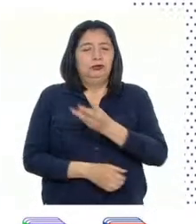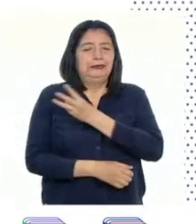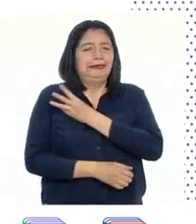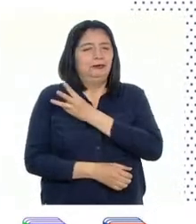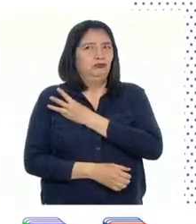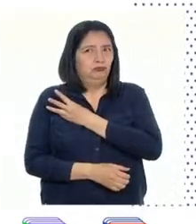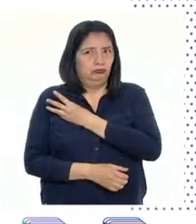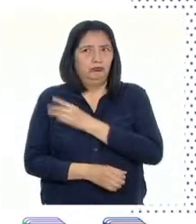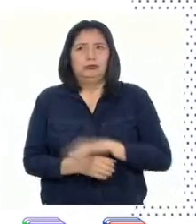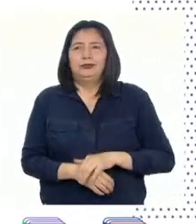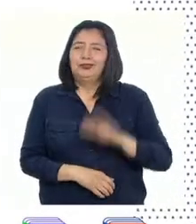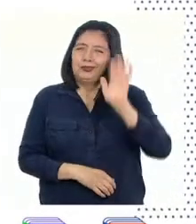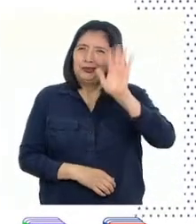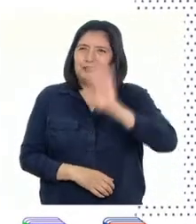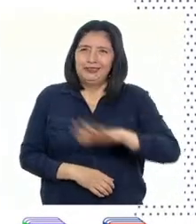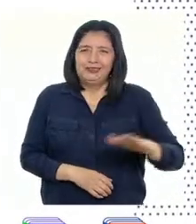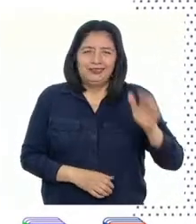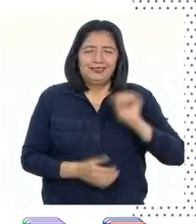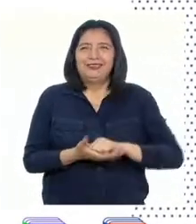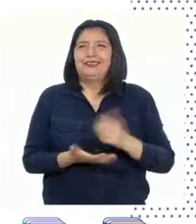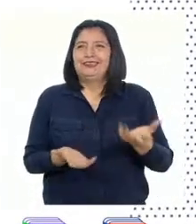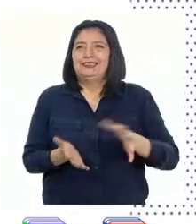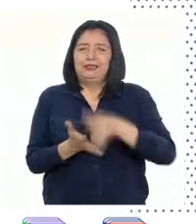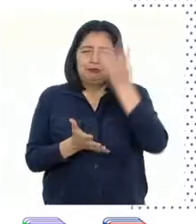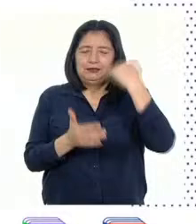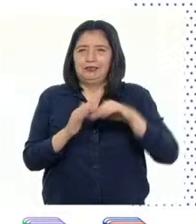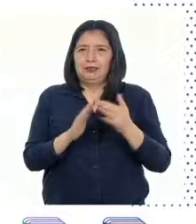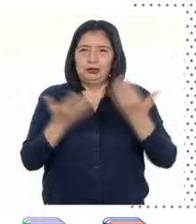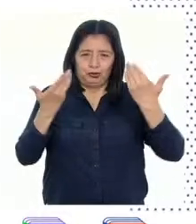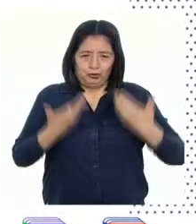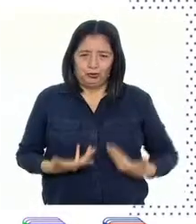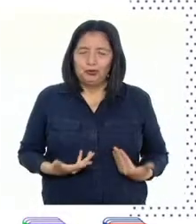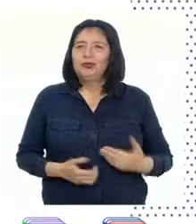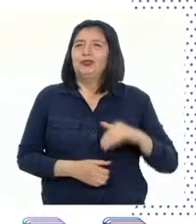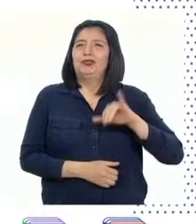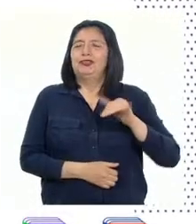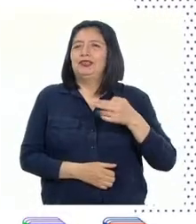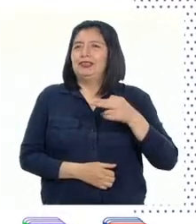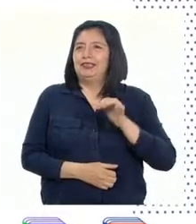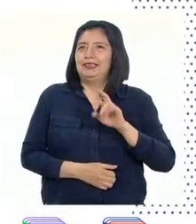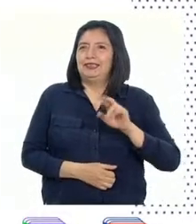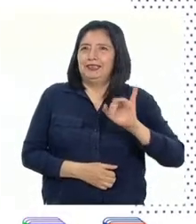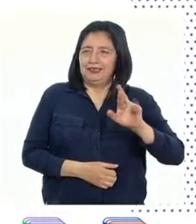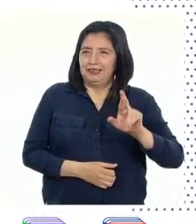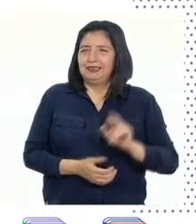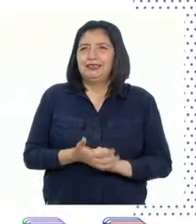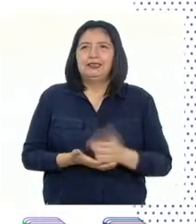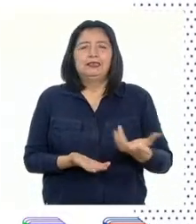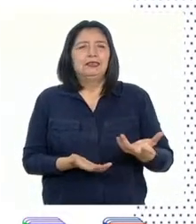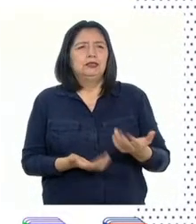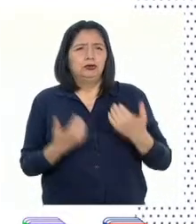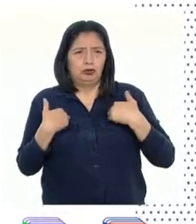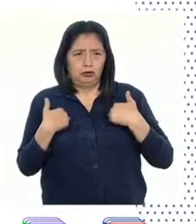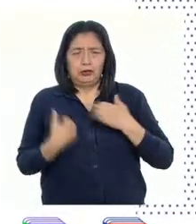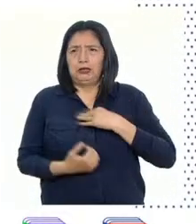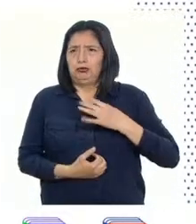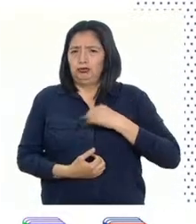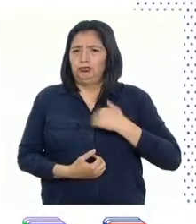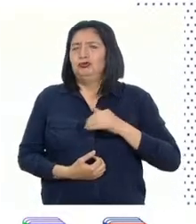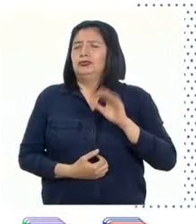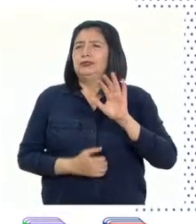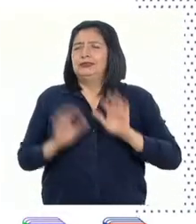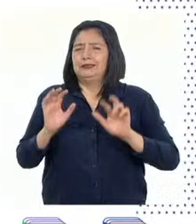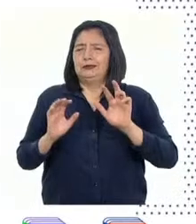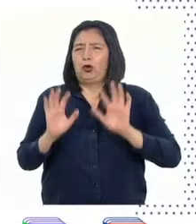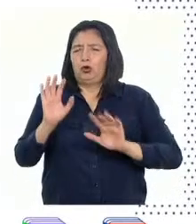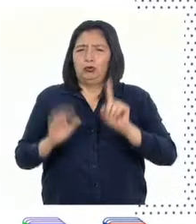grado. Hola niños y niñas de Aprende en Casa, yo me llamo Yair Ronaldinho Mía Céspedes, tengo 11 años